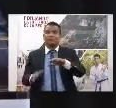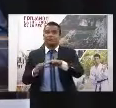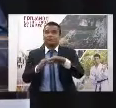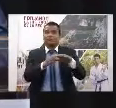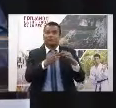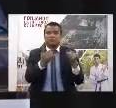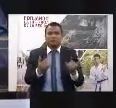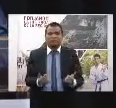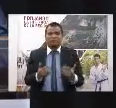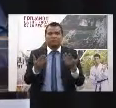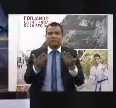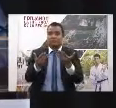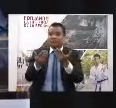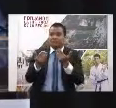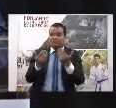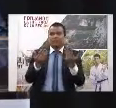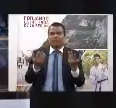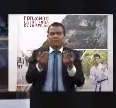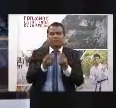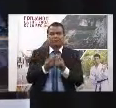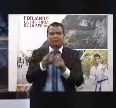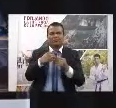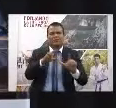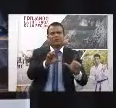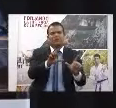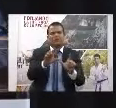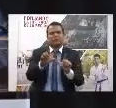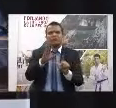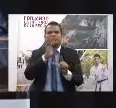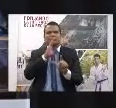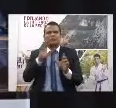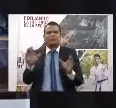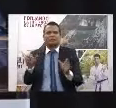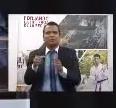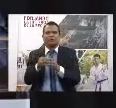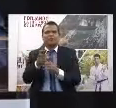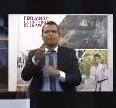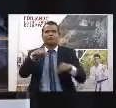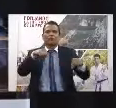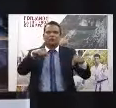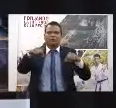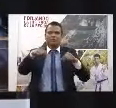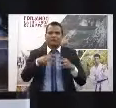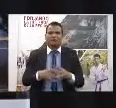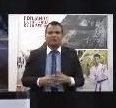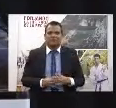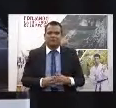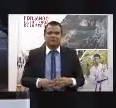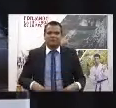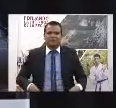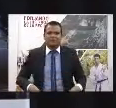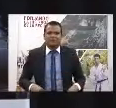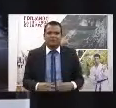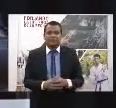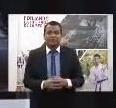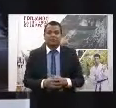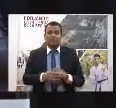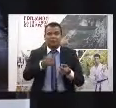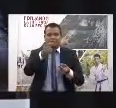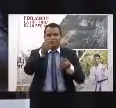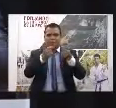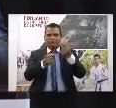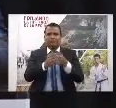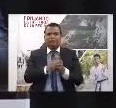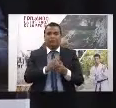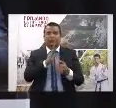Continuamos ahora con el llamado de la entrega de títulos de la Facultad de Ciencias de la Administración. Contador